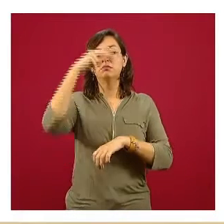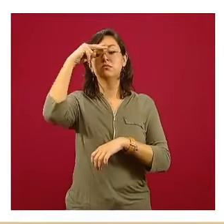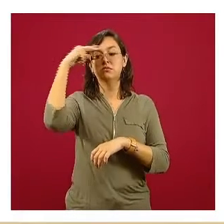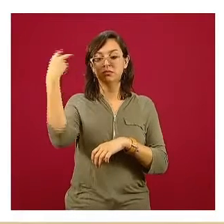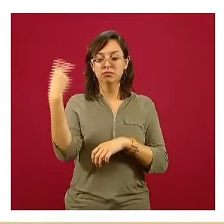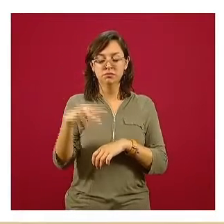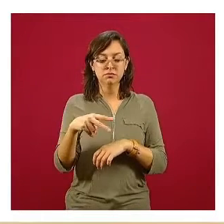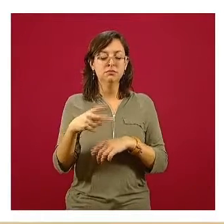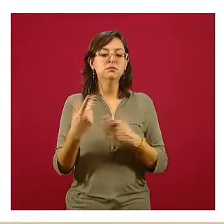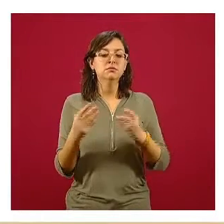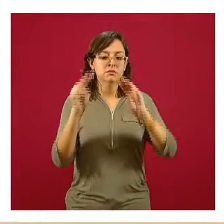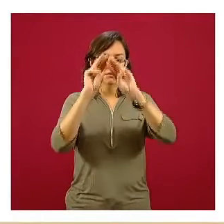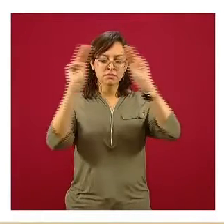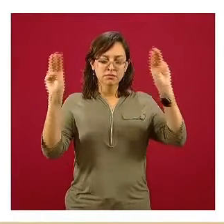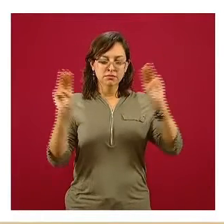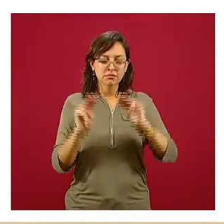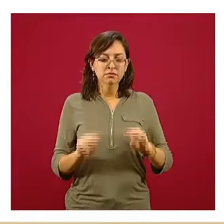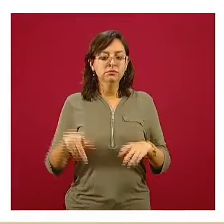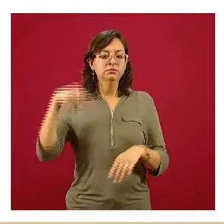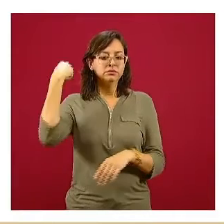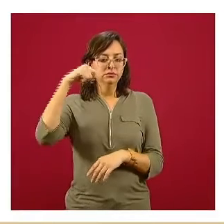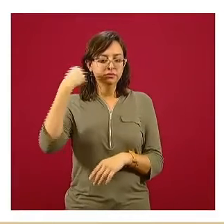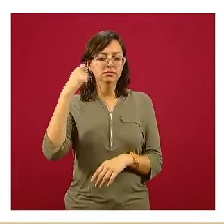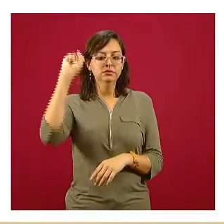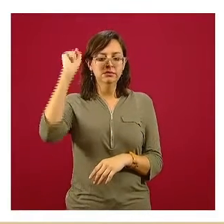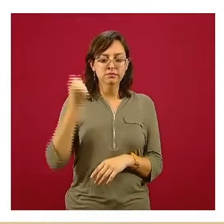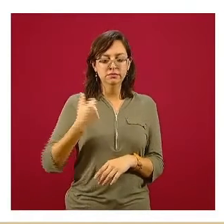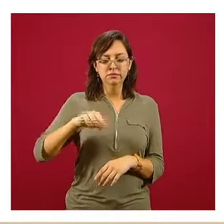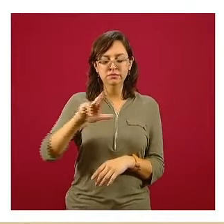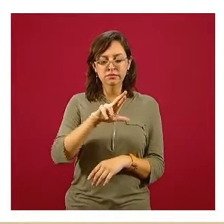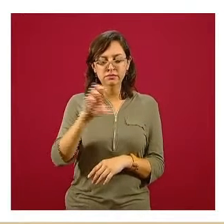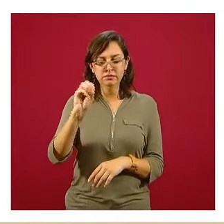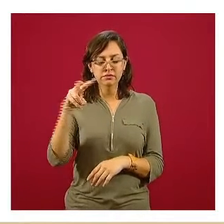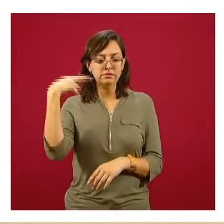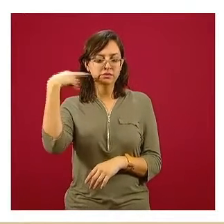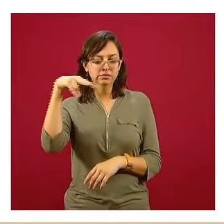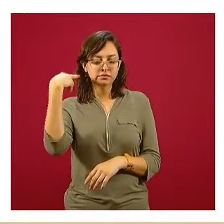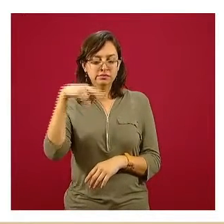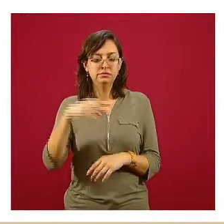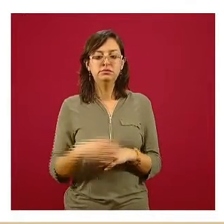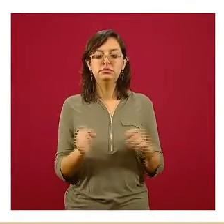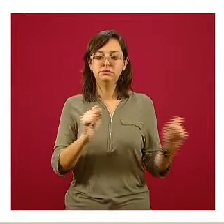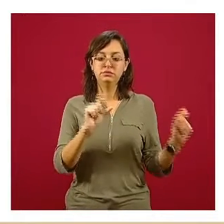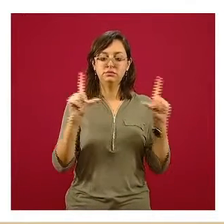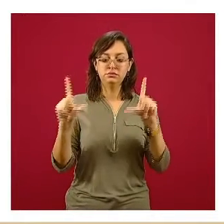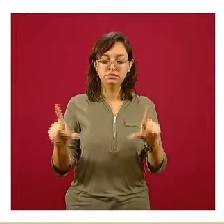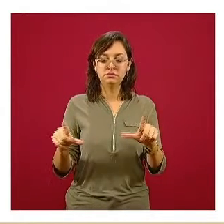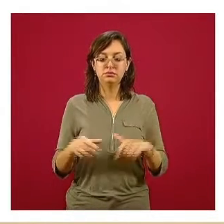municipios conurbados del Valle, Tabasco, Sinaloa, Quintana Roo y Veracruz. En la siguiente